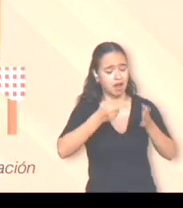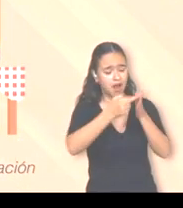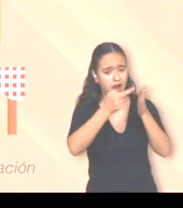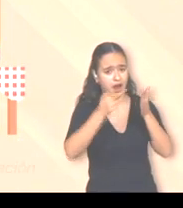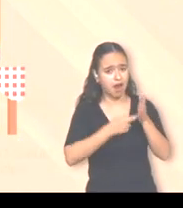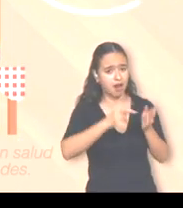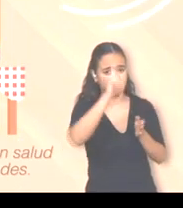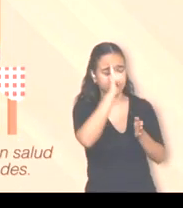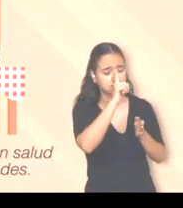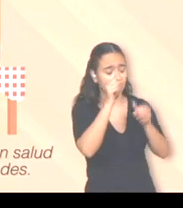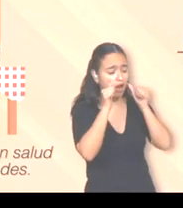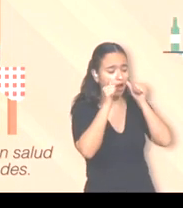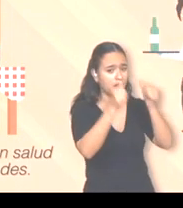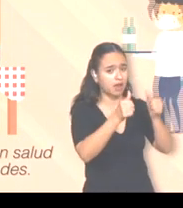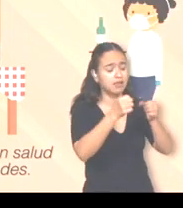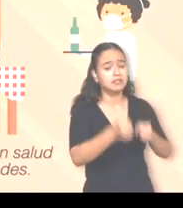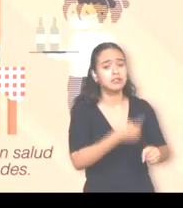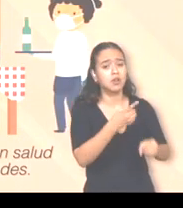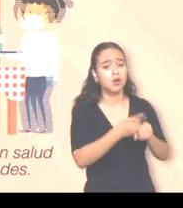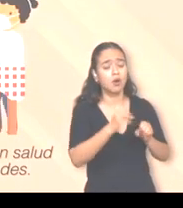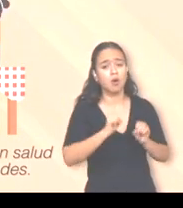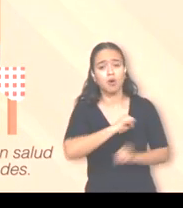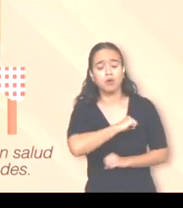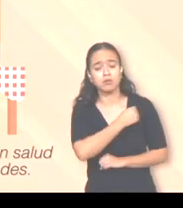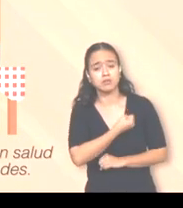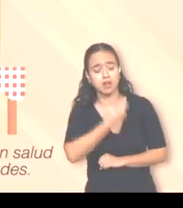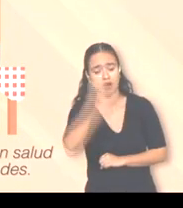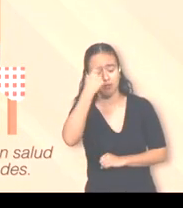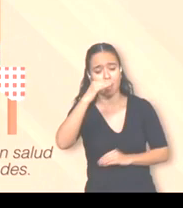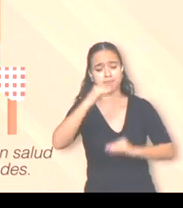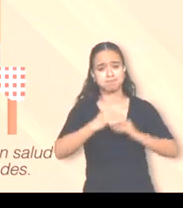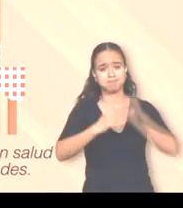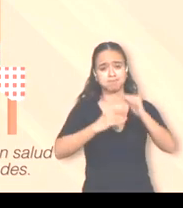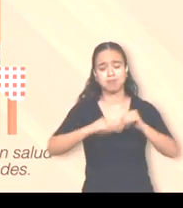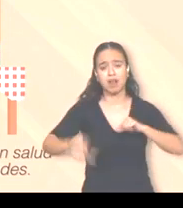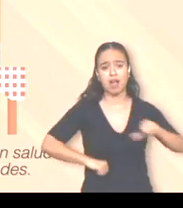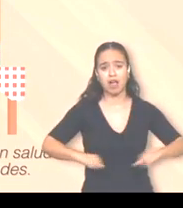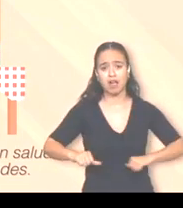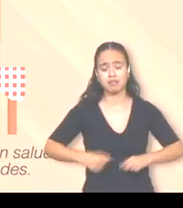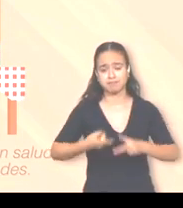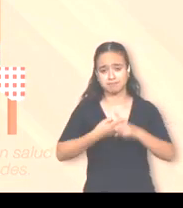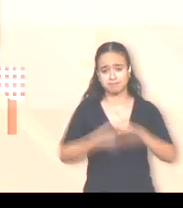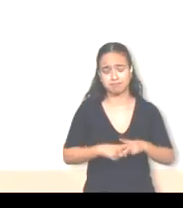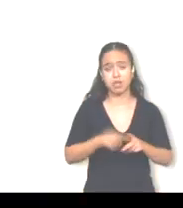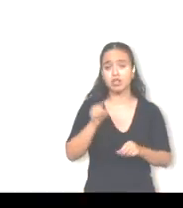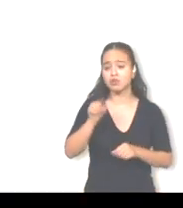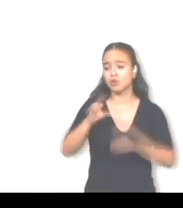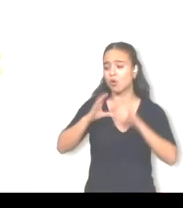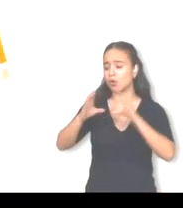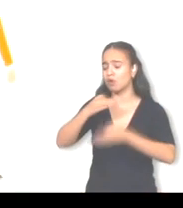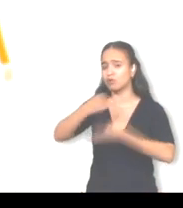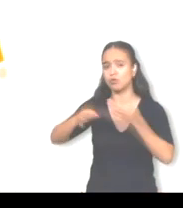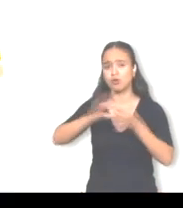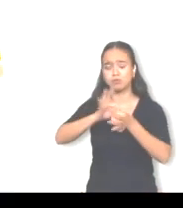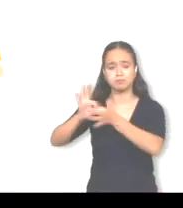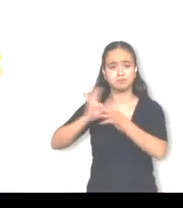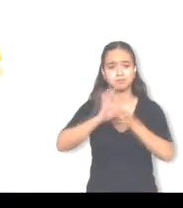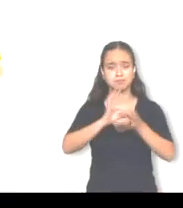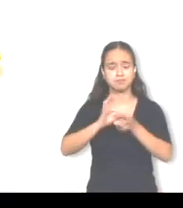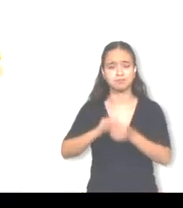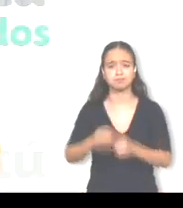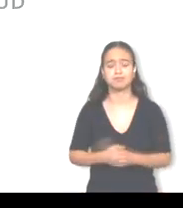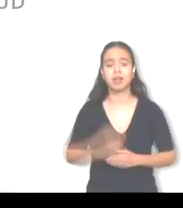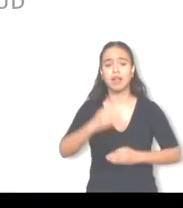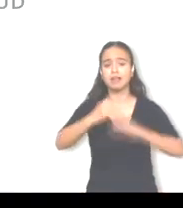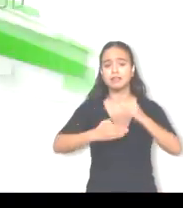la elaboración e implementación de protocolos de atención en seguridad en salud para el regreso escalonado de actividades. Si te cuidas tú,